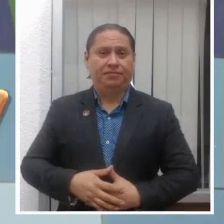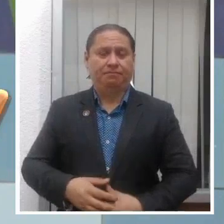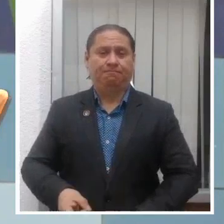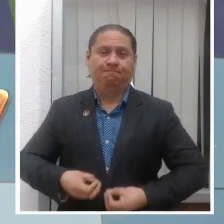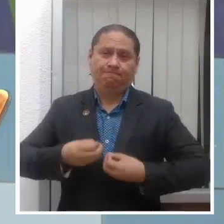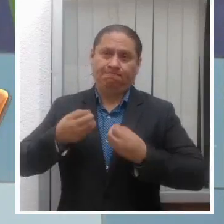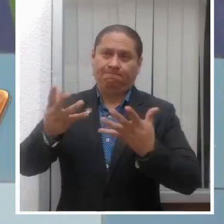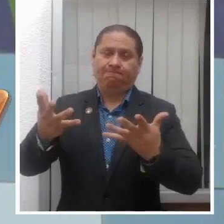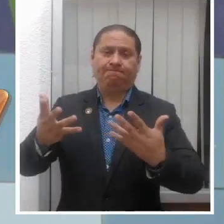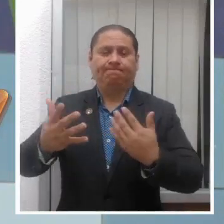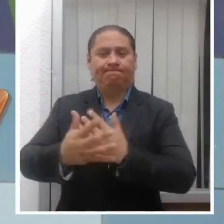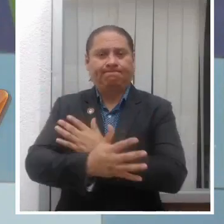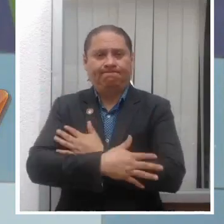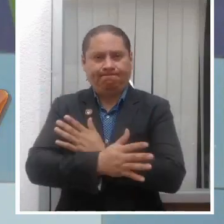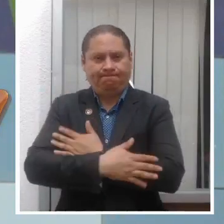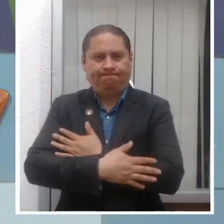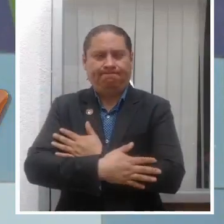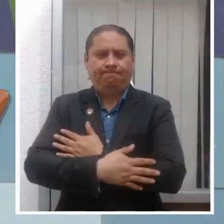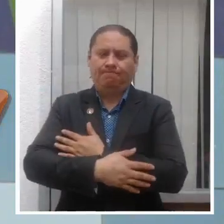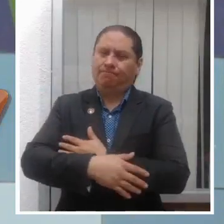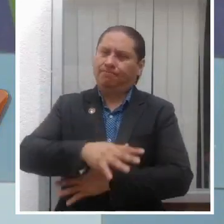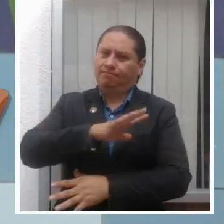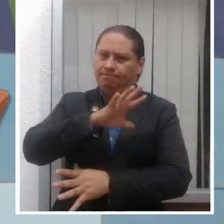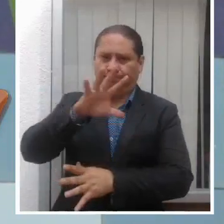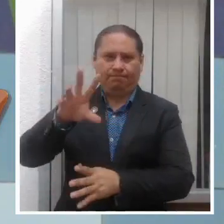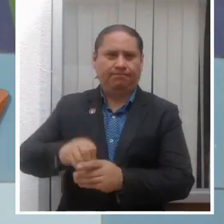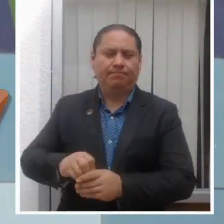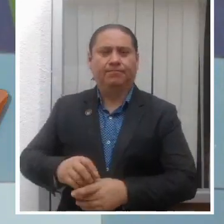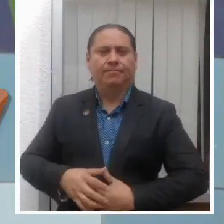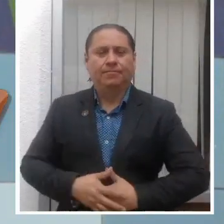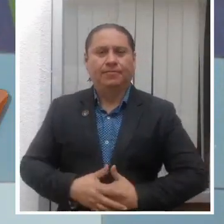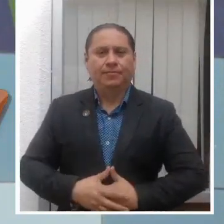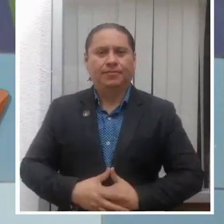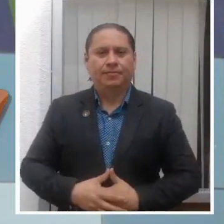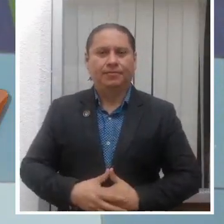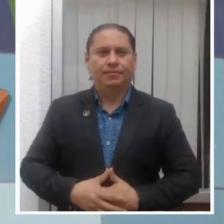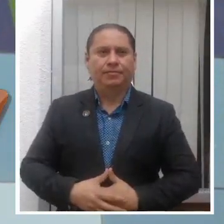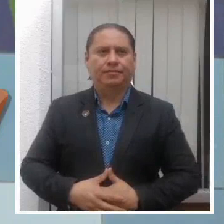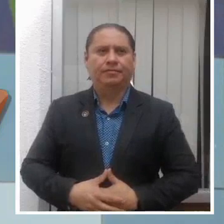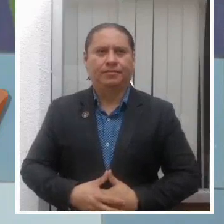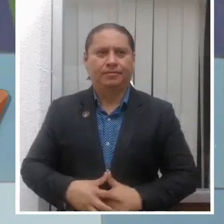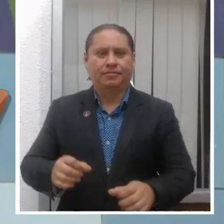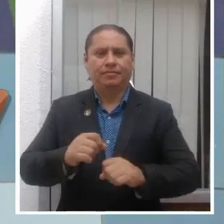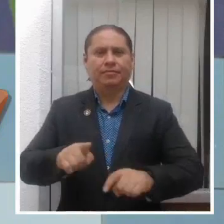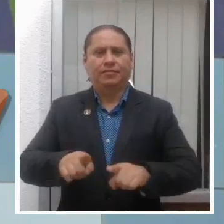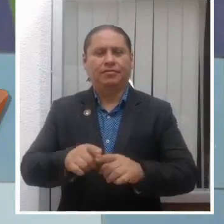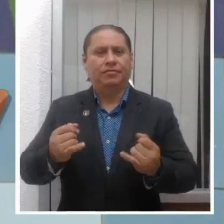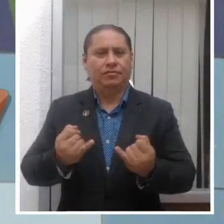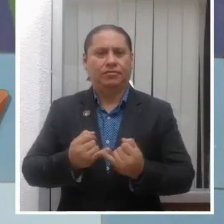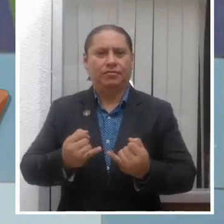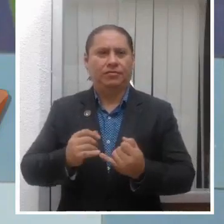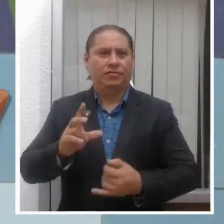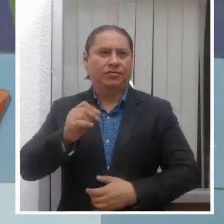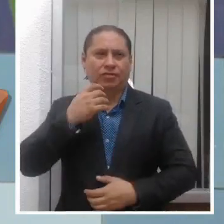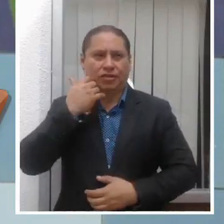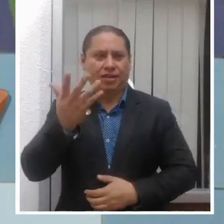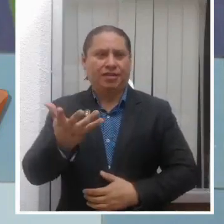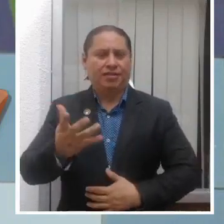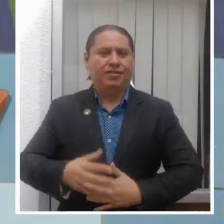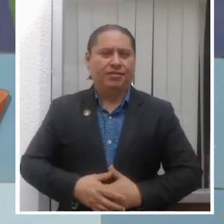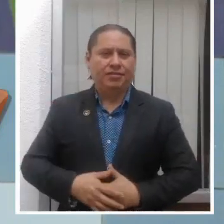envío un abrazo muy fuerte a donde quiera que estén. Asimismo, también no quiero dejar